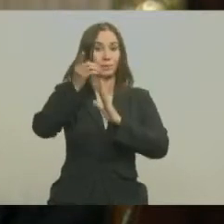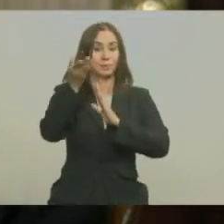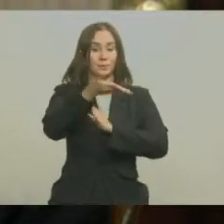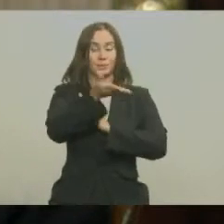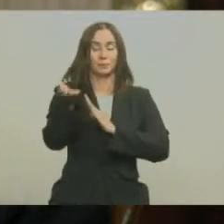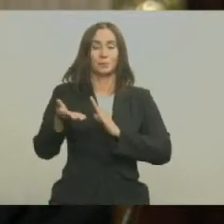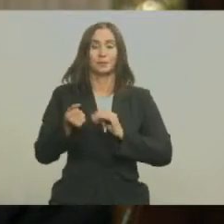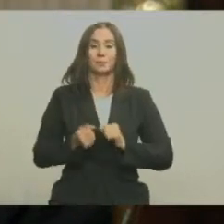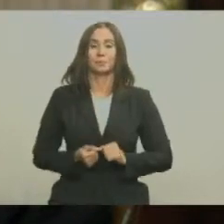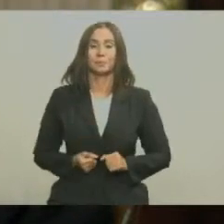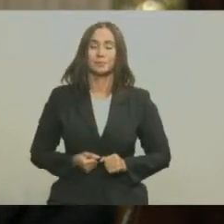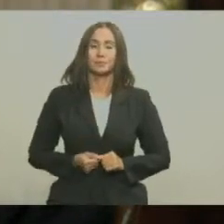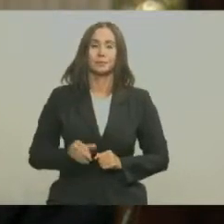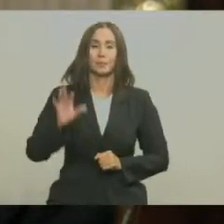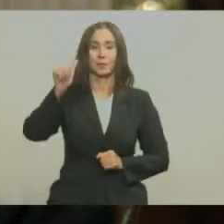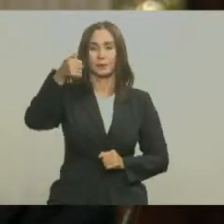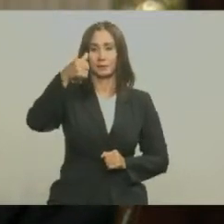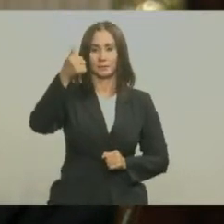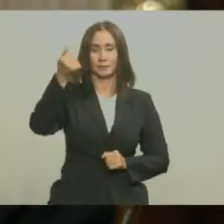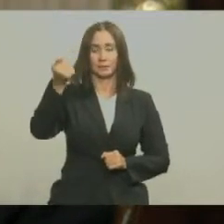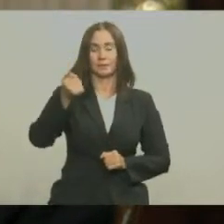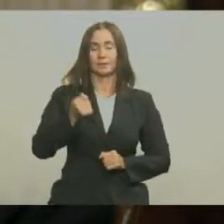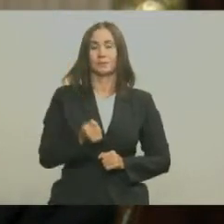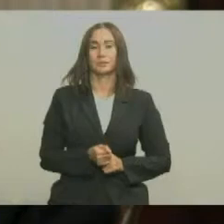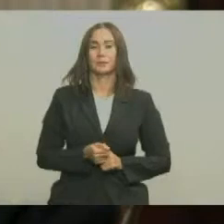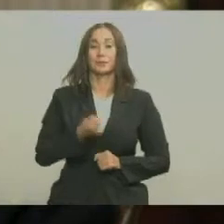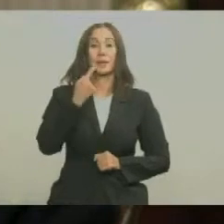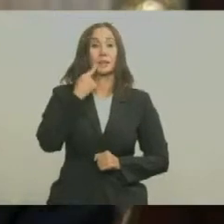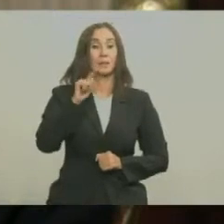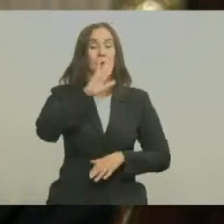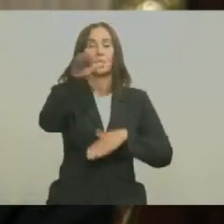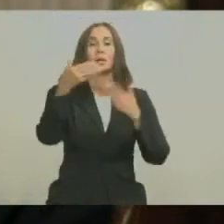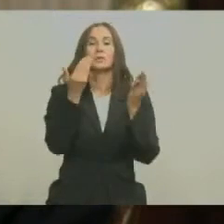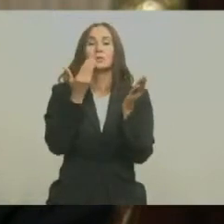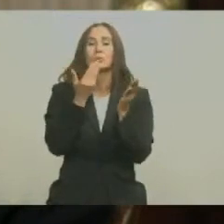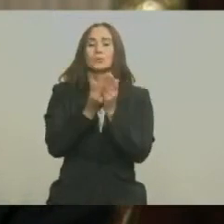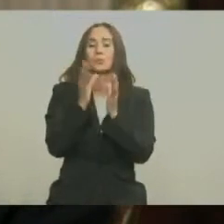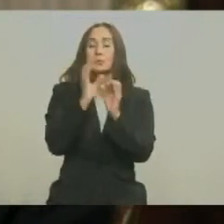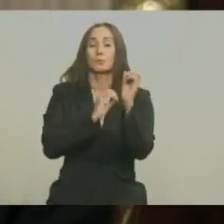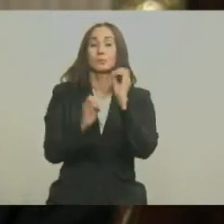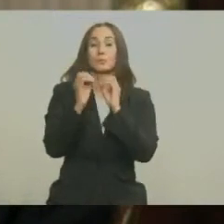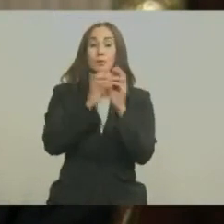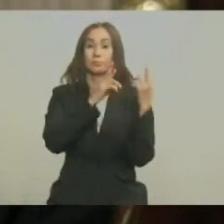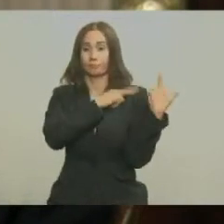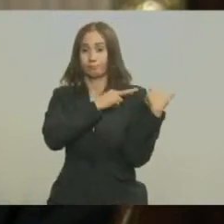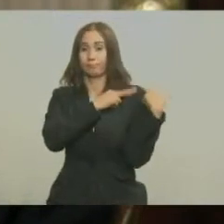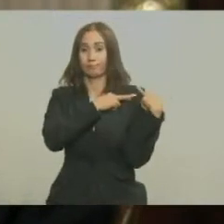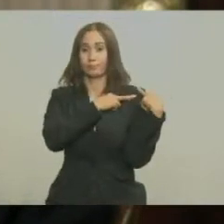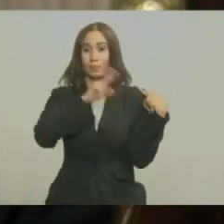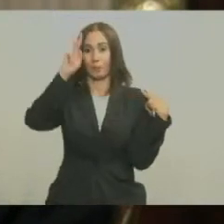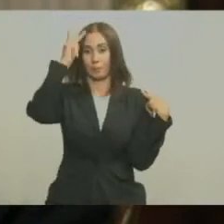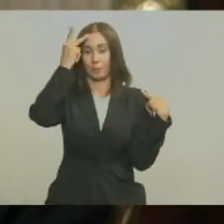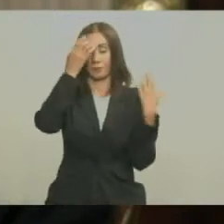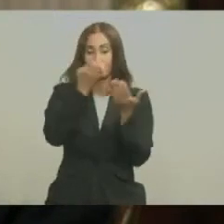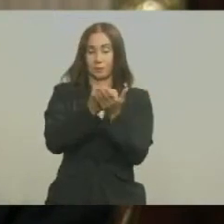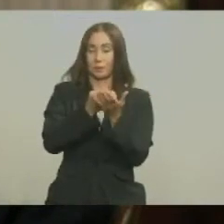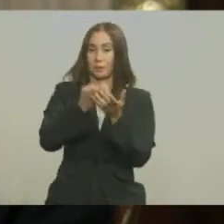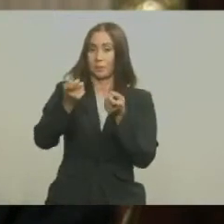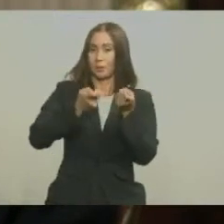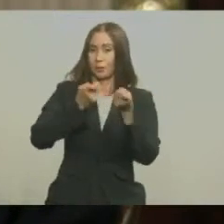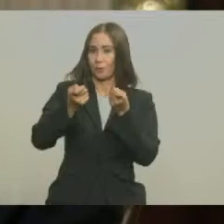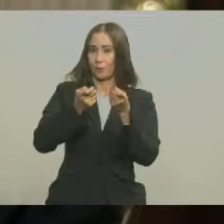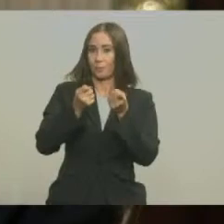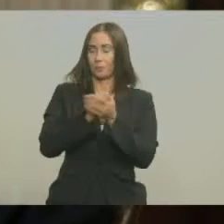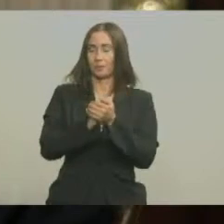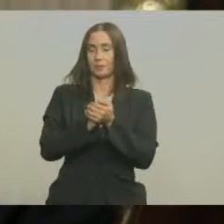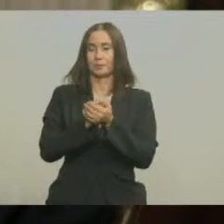ciudadana. Décimo, instruyo a todos los organismos responsables de políticas económicas y sociales